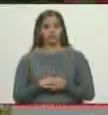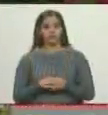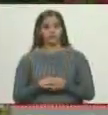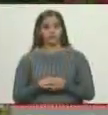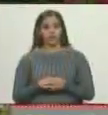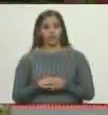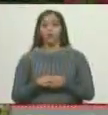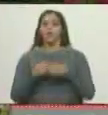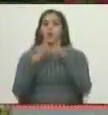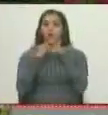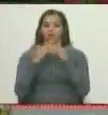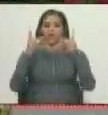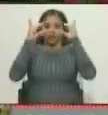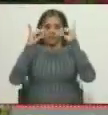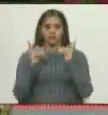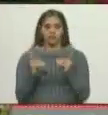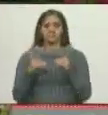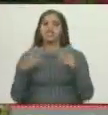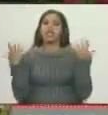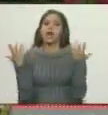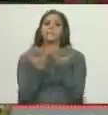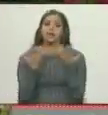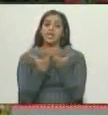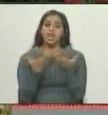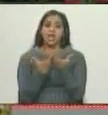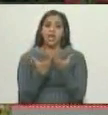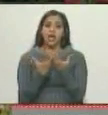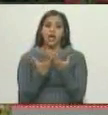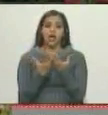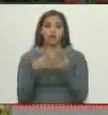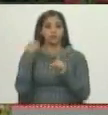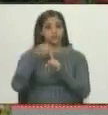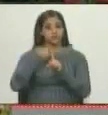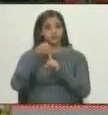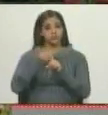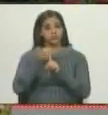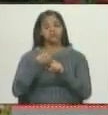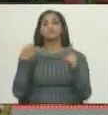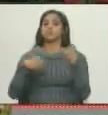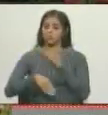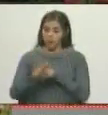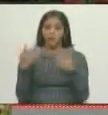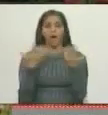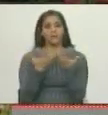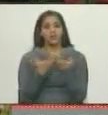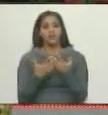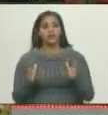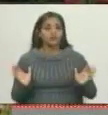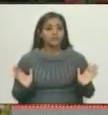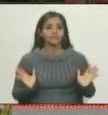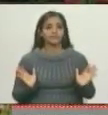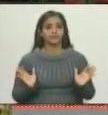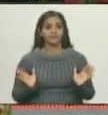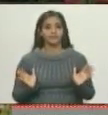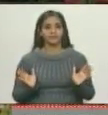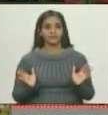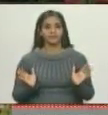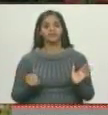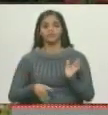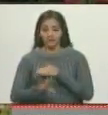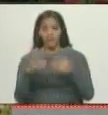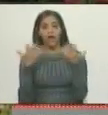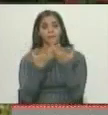por todas las acciones, si la pelea es peleando, vamos a pelear. Vamos a pelear. Vamos a